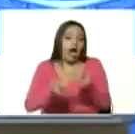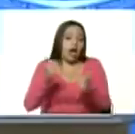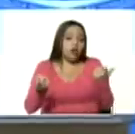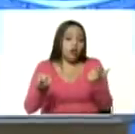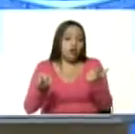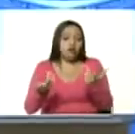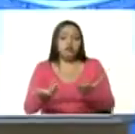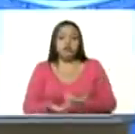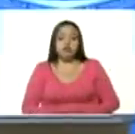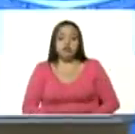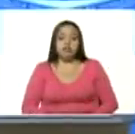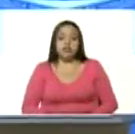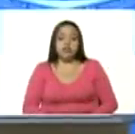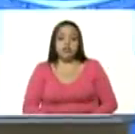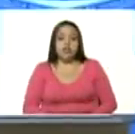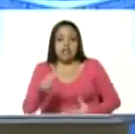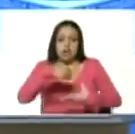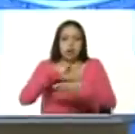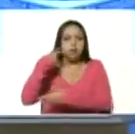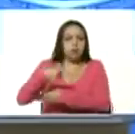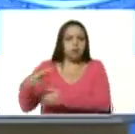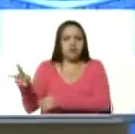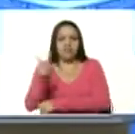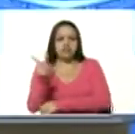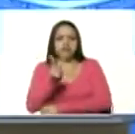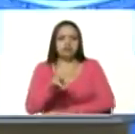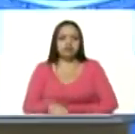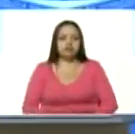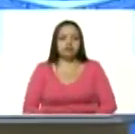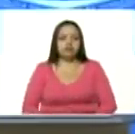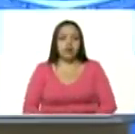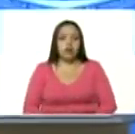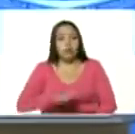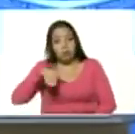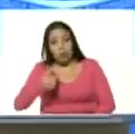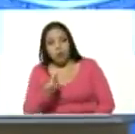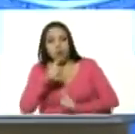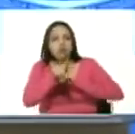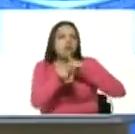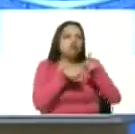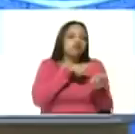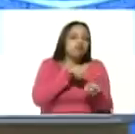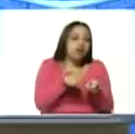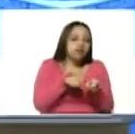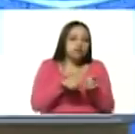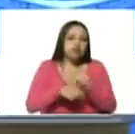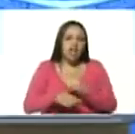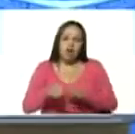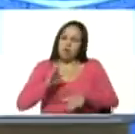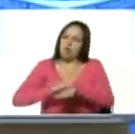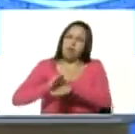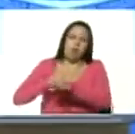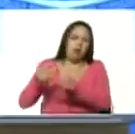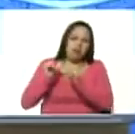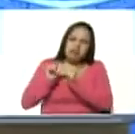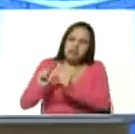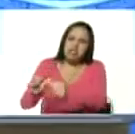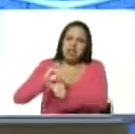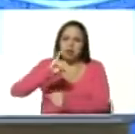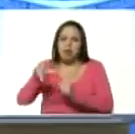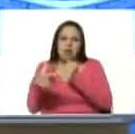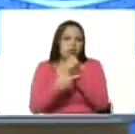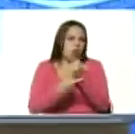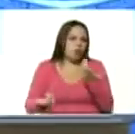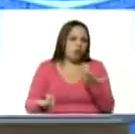de espacio dentro de la política venezolana. Y uno podría preguntarse por qué persisten en esa